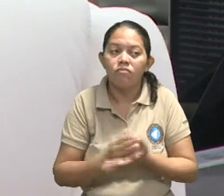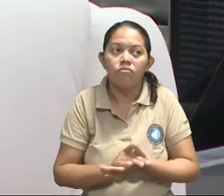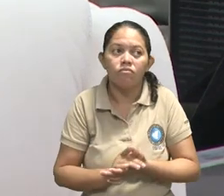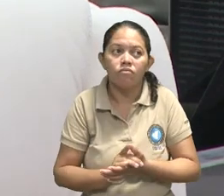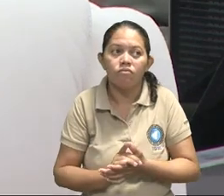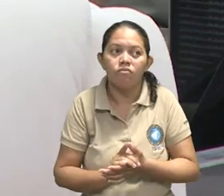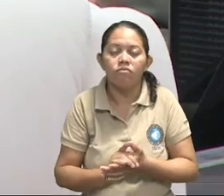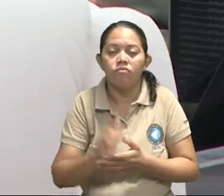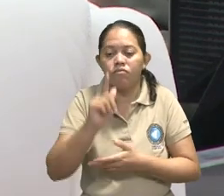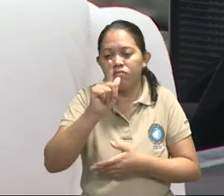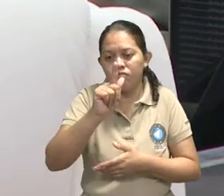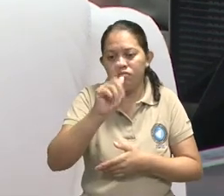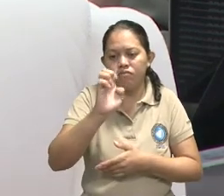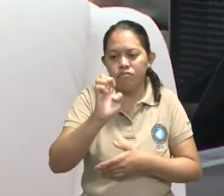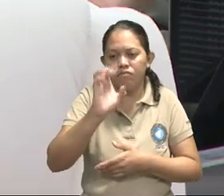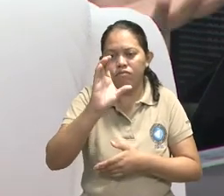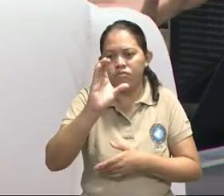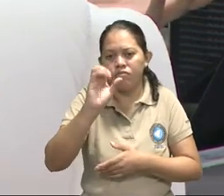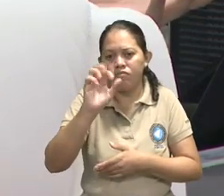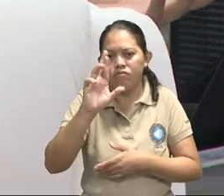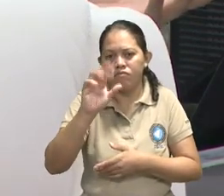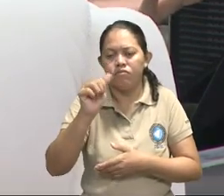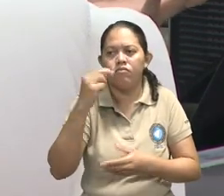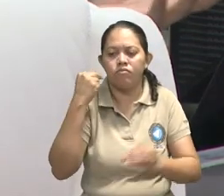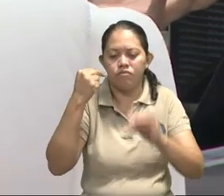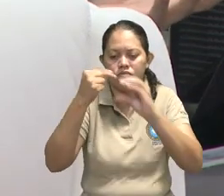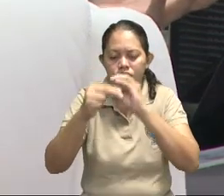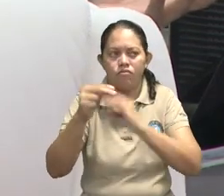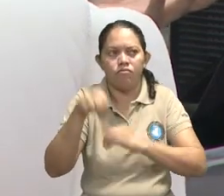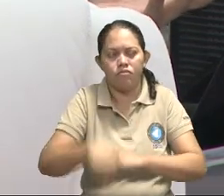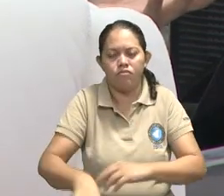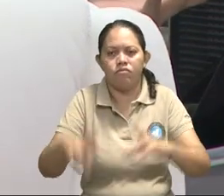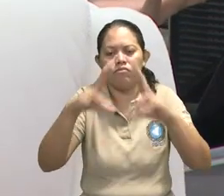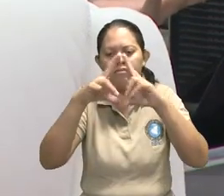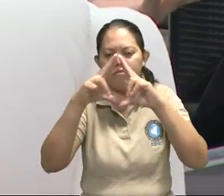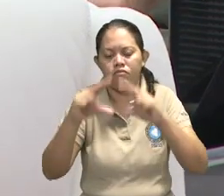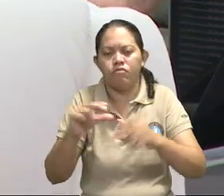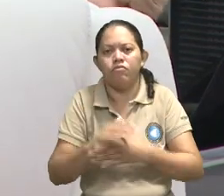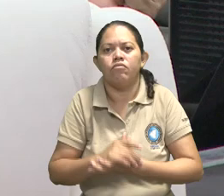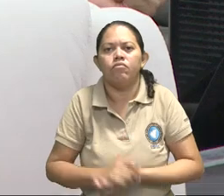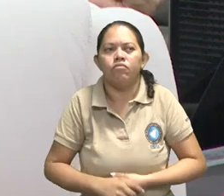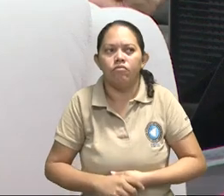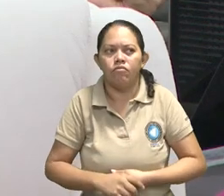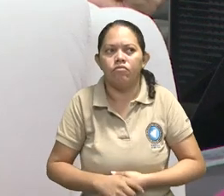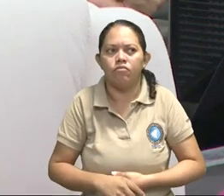las telecomunicaciones y correos en nuestro país.